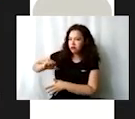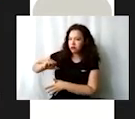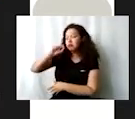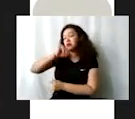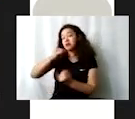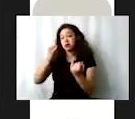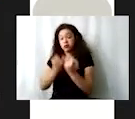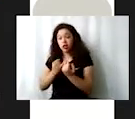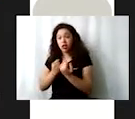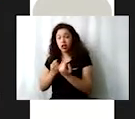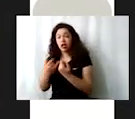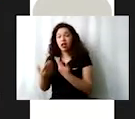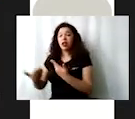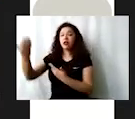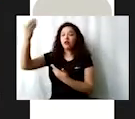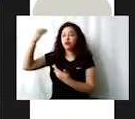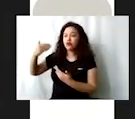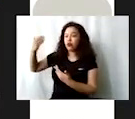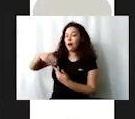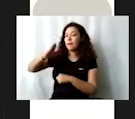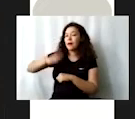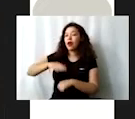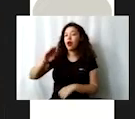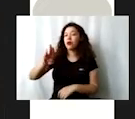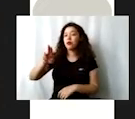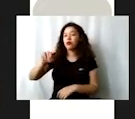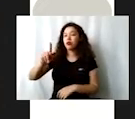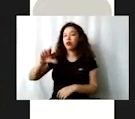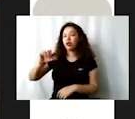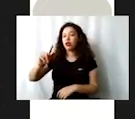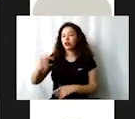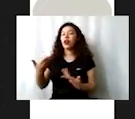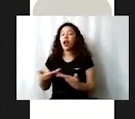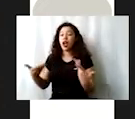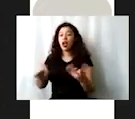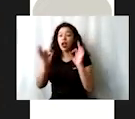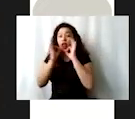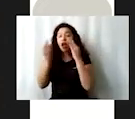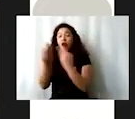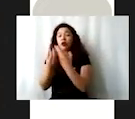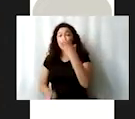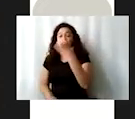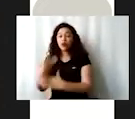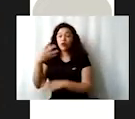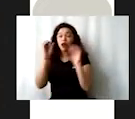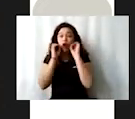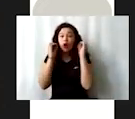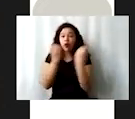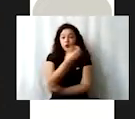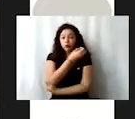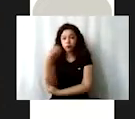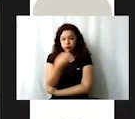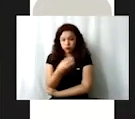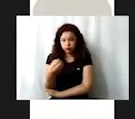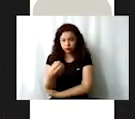modelo burocrático y este también va a ser sustituido por estos nuevos formatos organizacionales. Y entonces